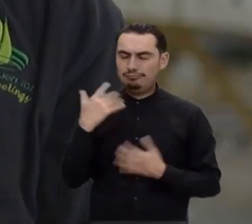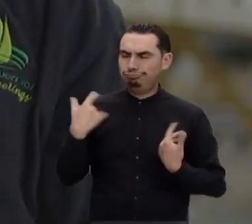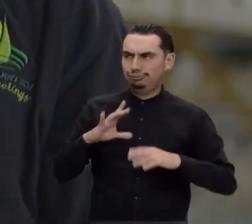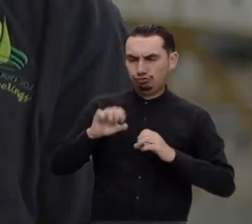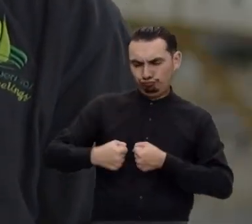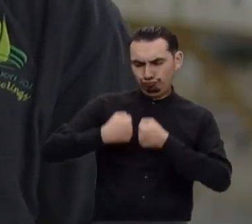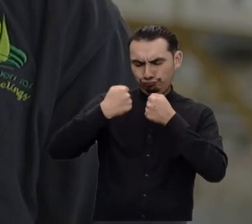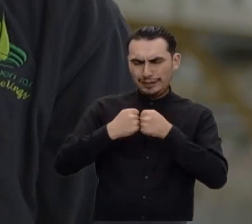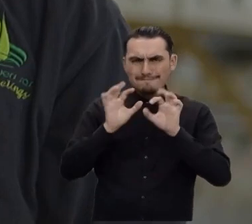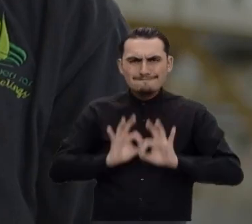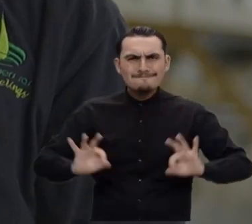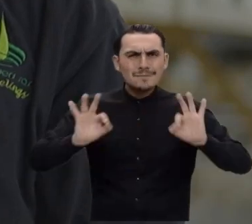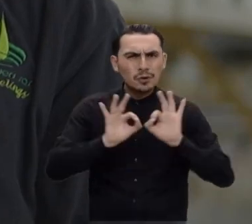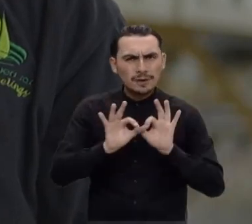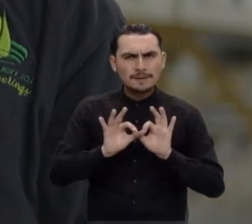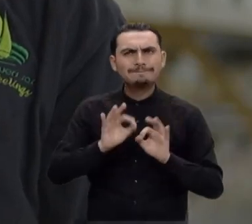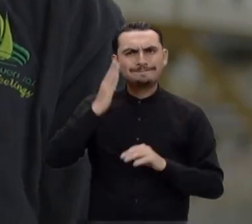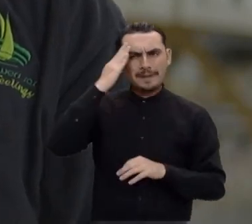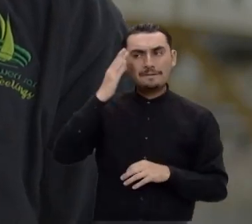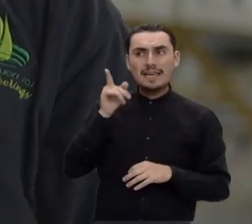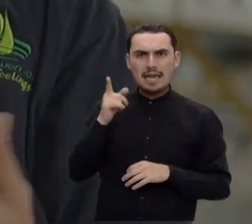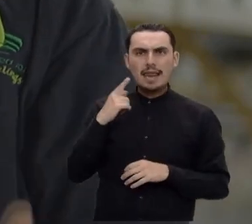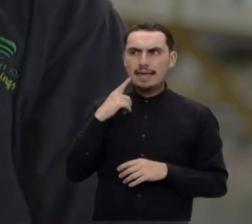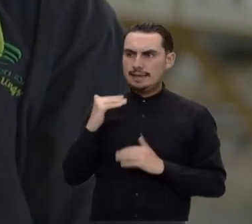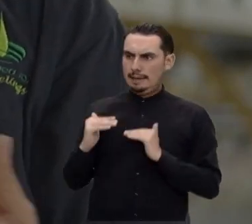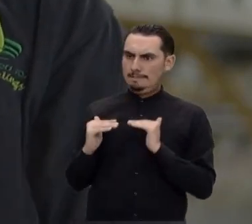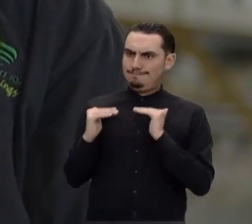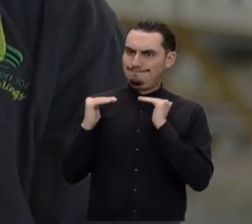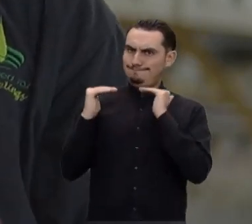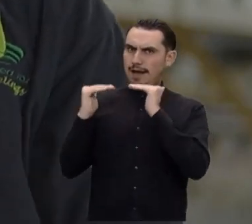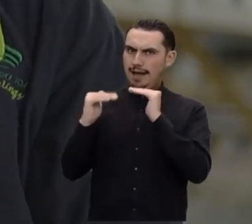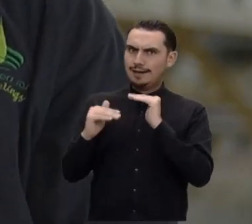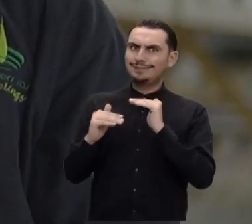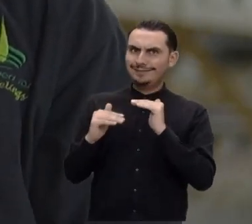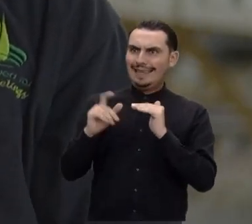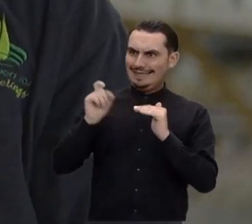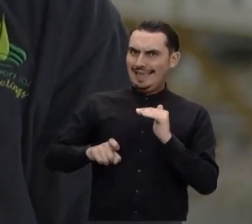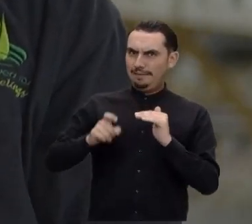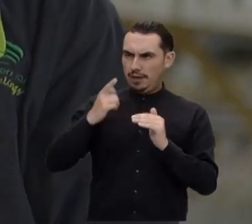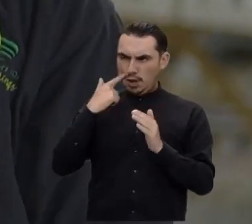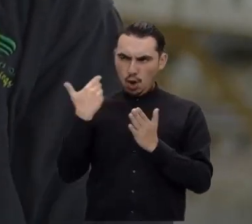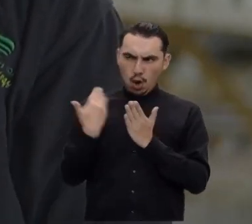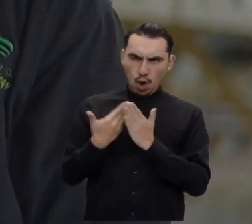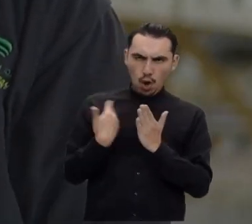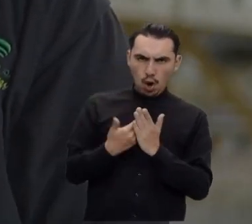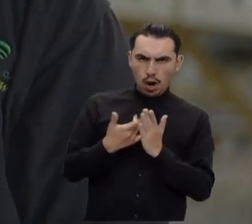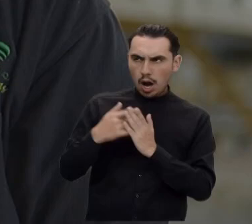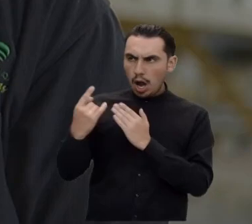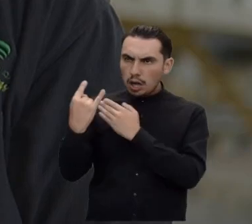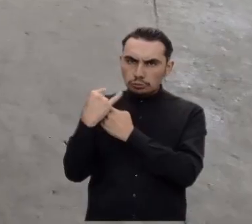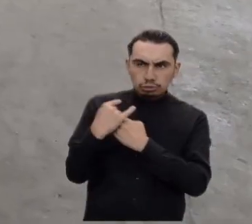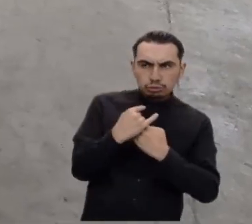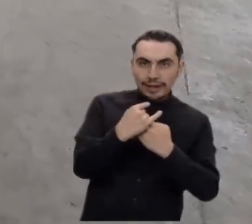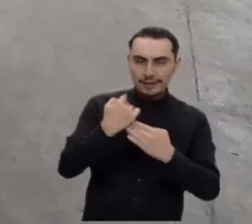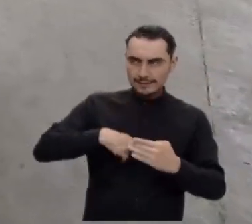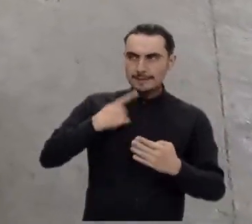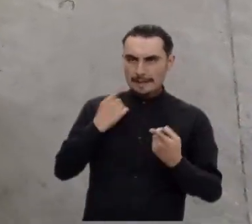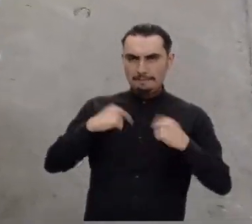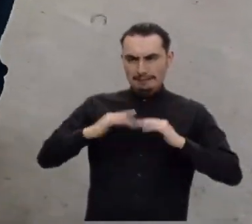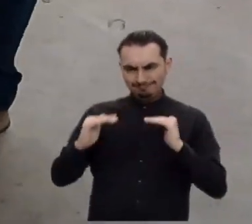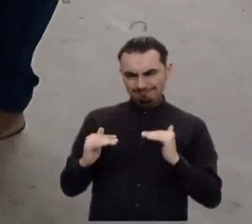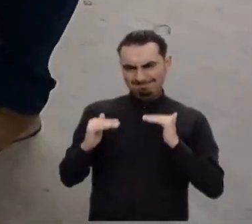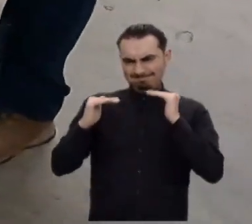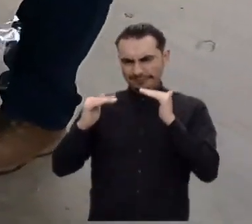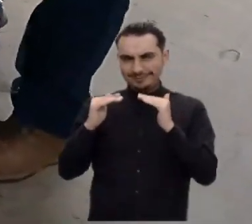fundamental, porque realmente nos pone la vara cada vez más alto y la vigilancia que realiza hace que